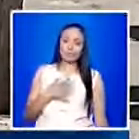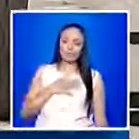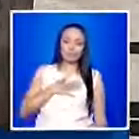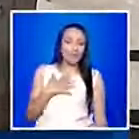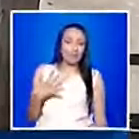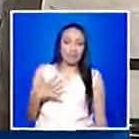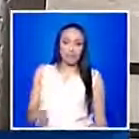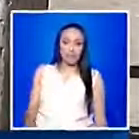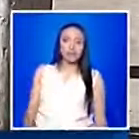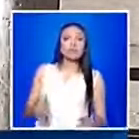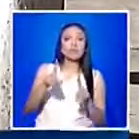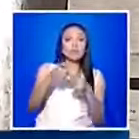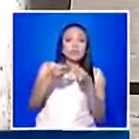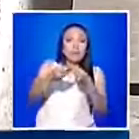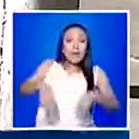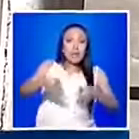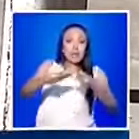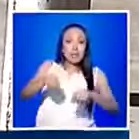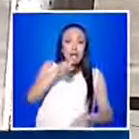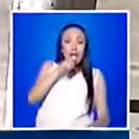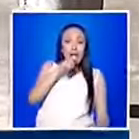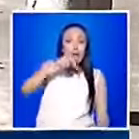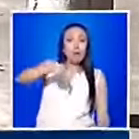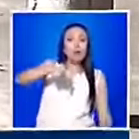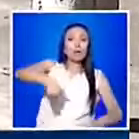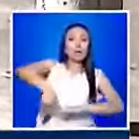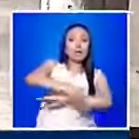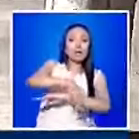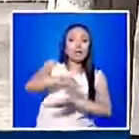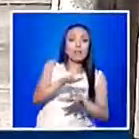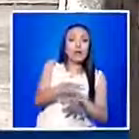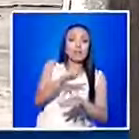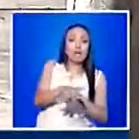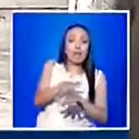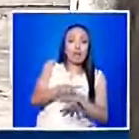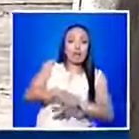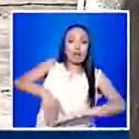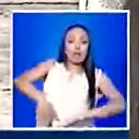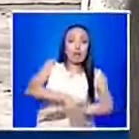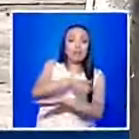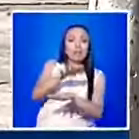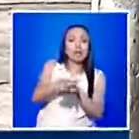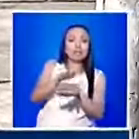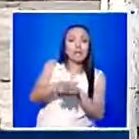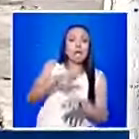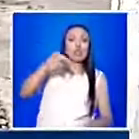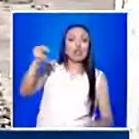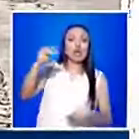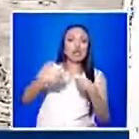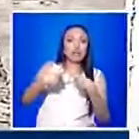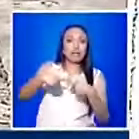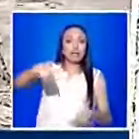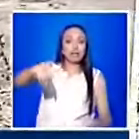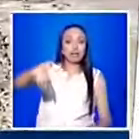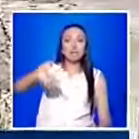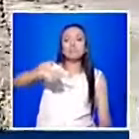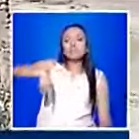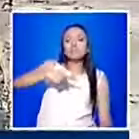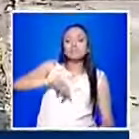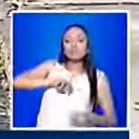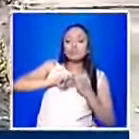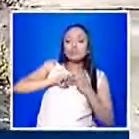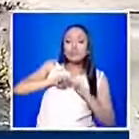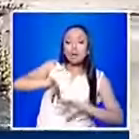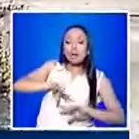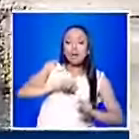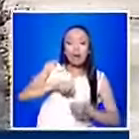lamentablemente. Se desperdicia el agua, qué pena acá, La Machala y Ángel Udeña, estamos en el norte de la capital y aquí se produjo el robo del medidor